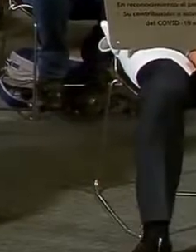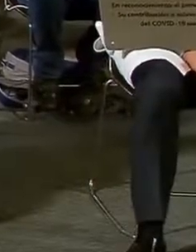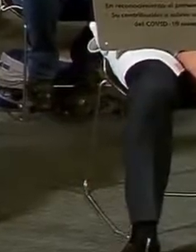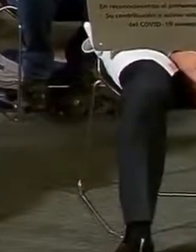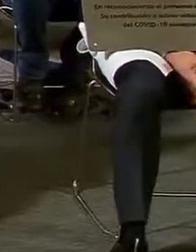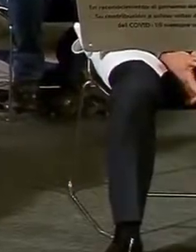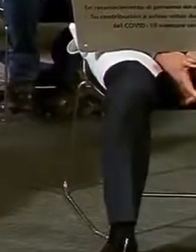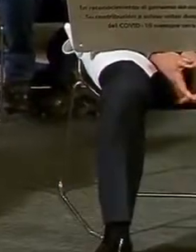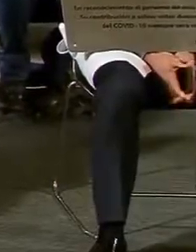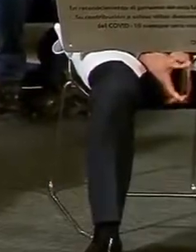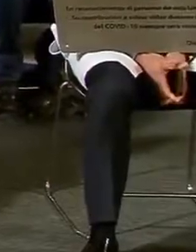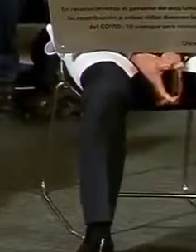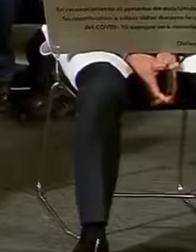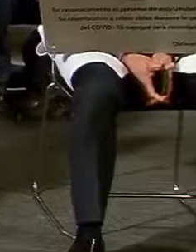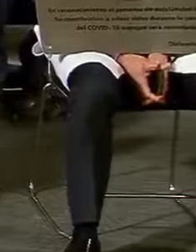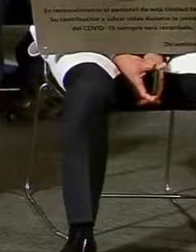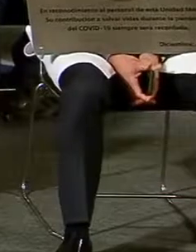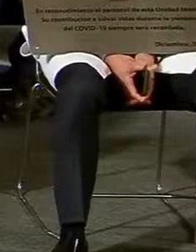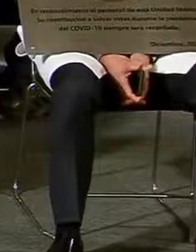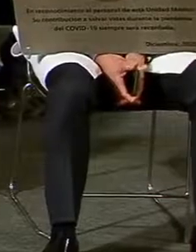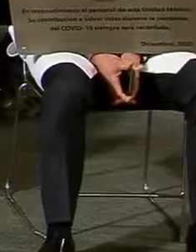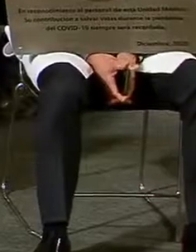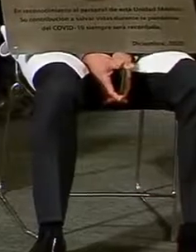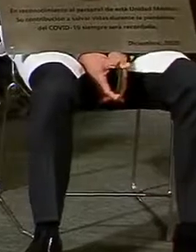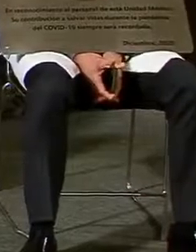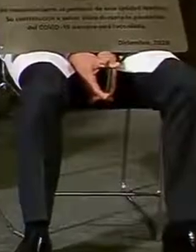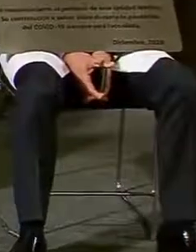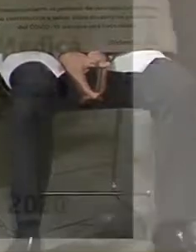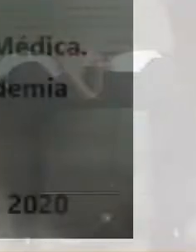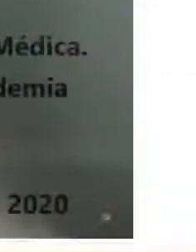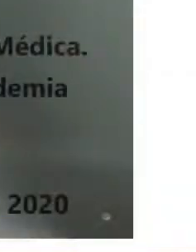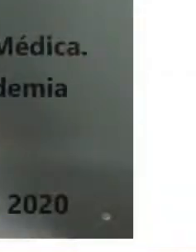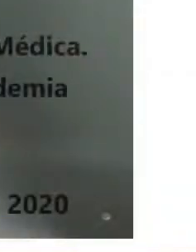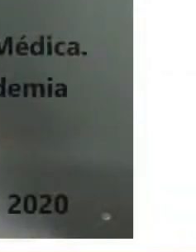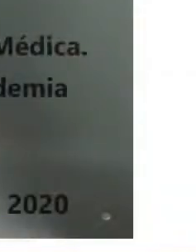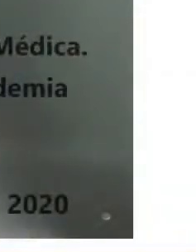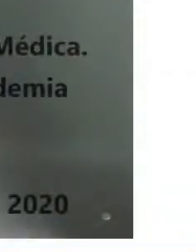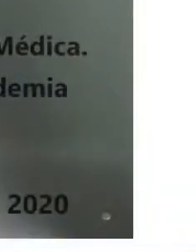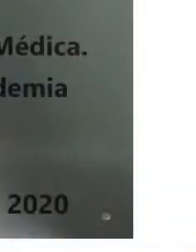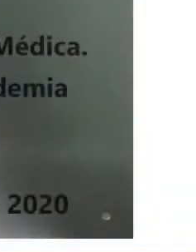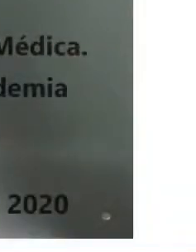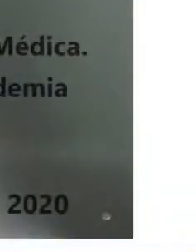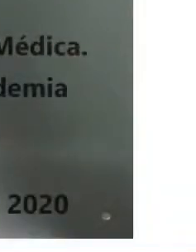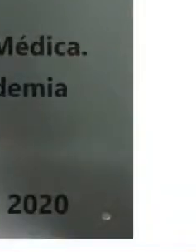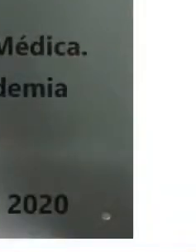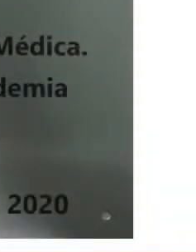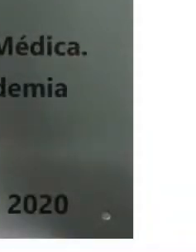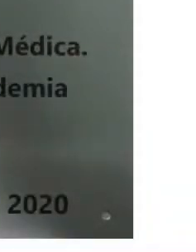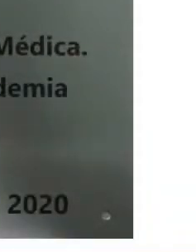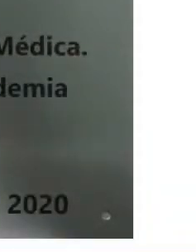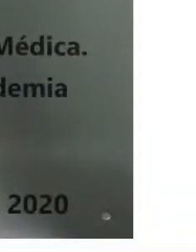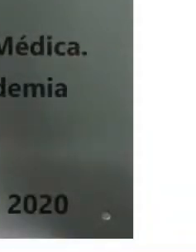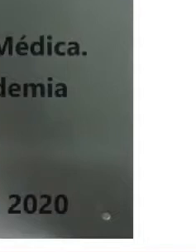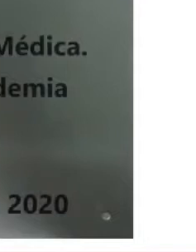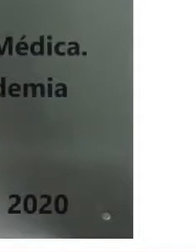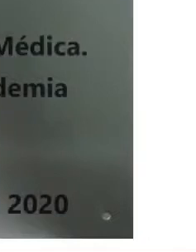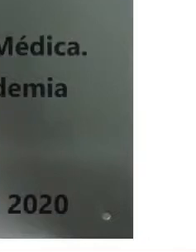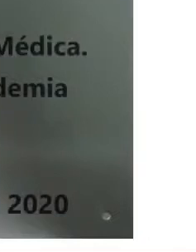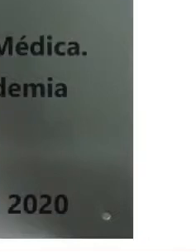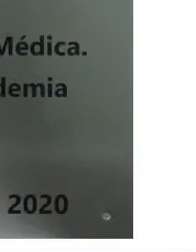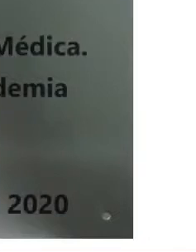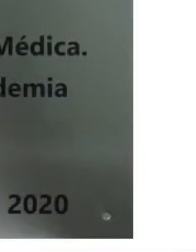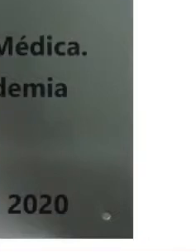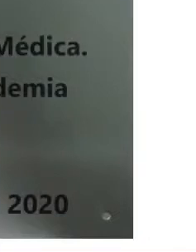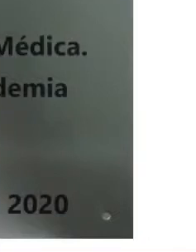son. Sin embargo, bueno, pues también se da esta coalición entre Morena, el Partido del Trabajo y el Partido Verde. Preguntarle si